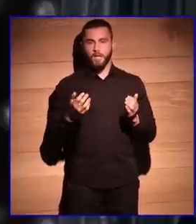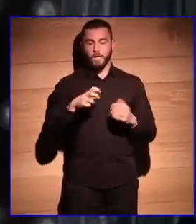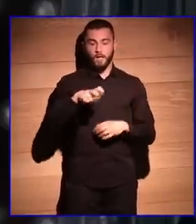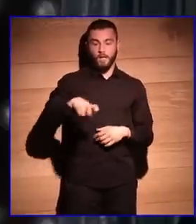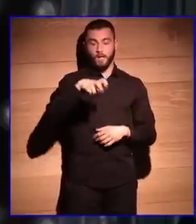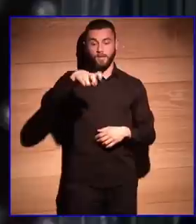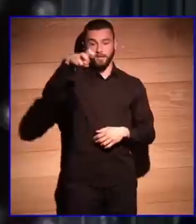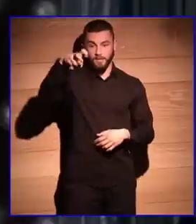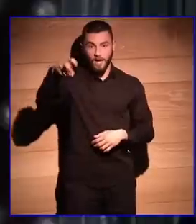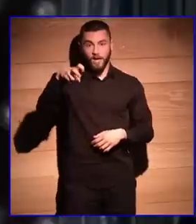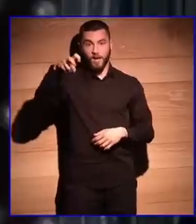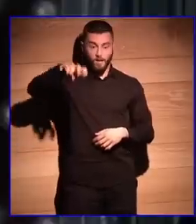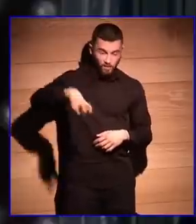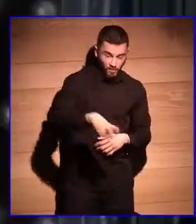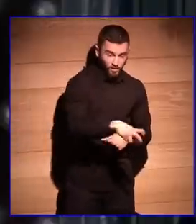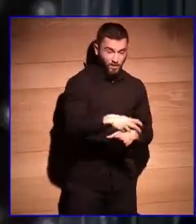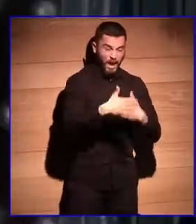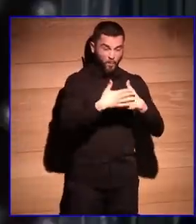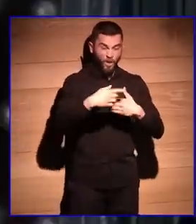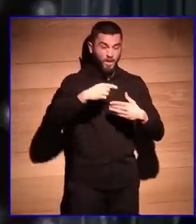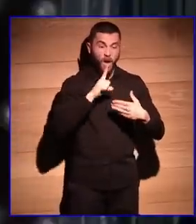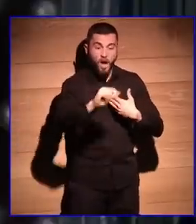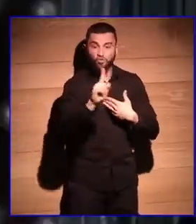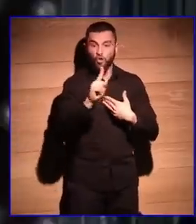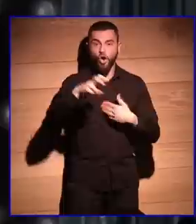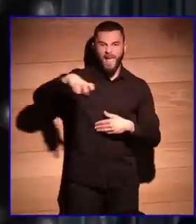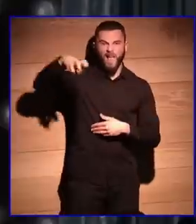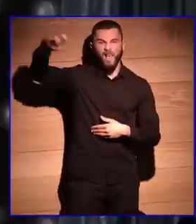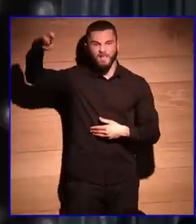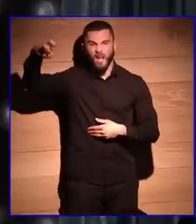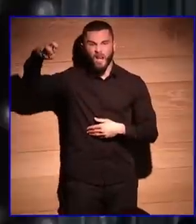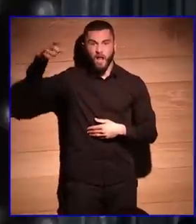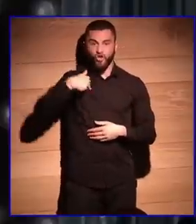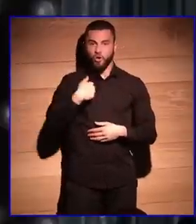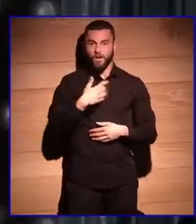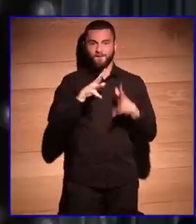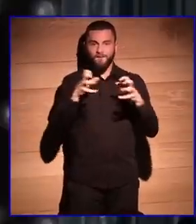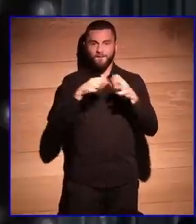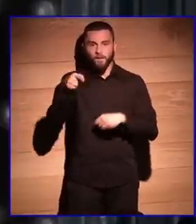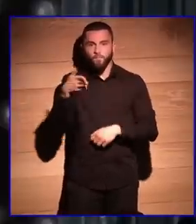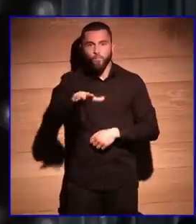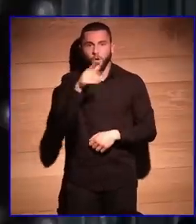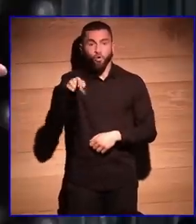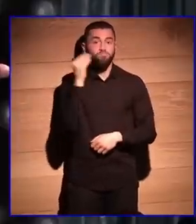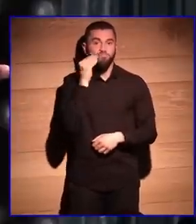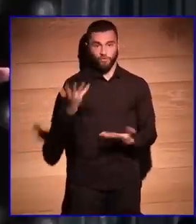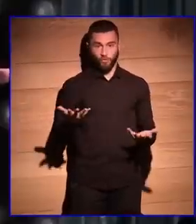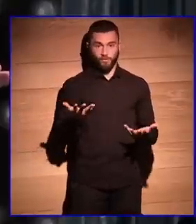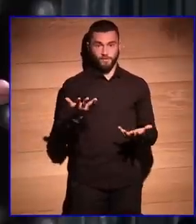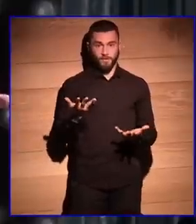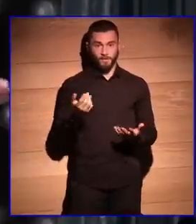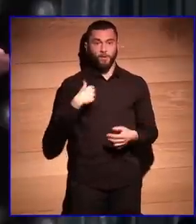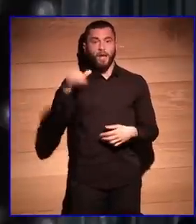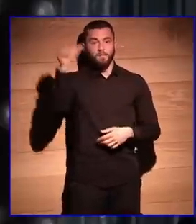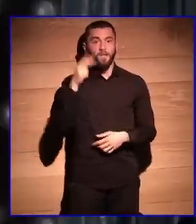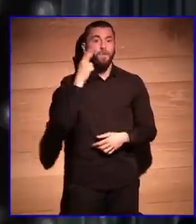la puerta, lo que estoy deseando es que muera porque es idiota. Entonces, eso es inevitable. En las películas de miedo, véase...